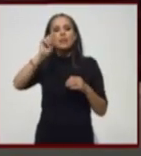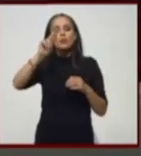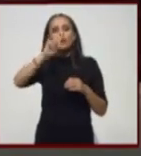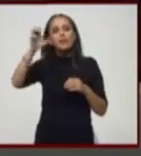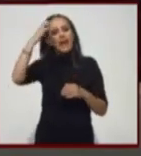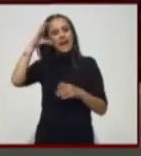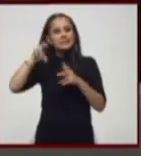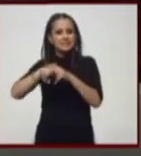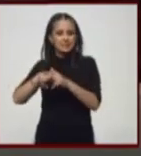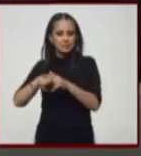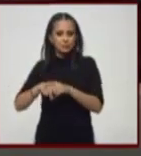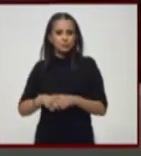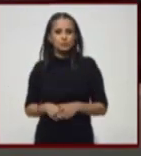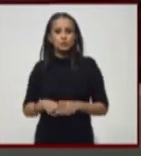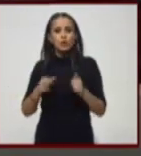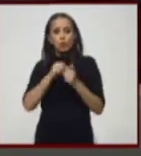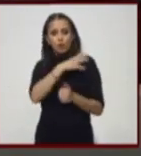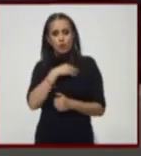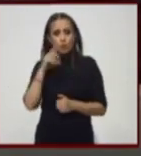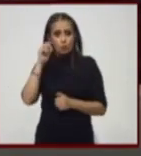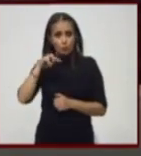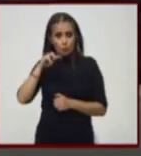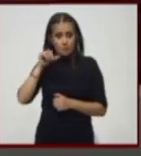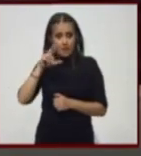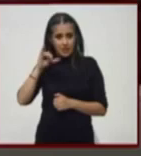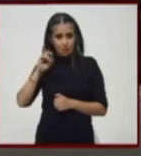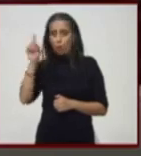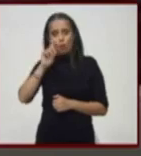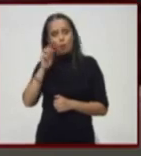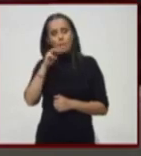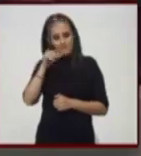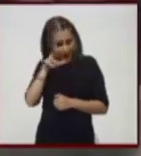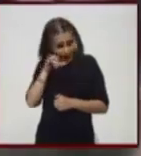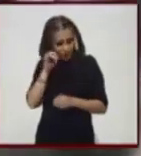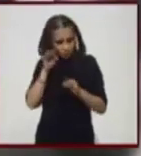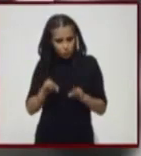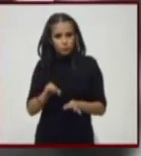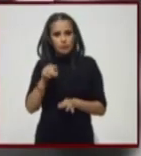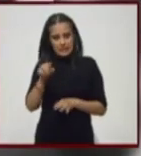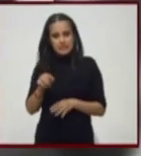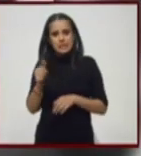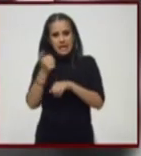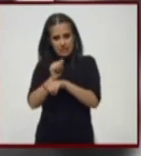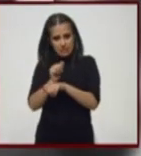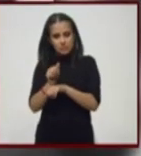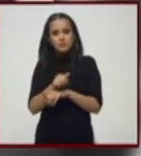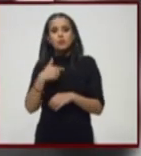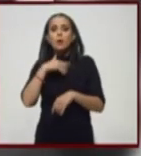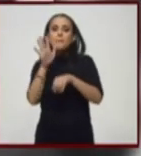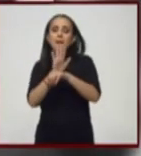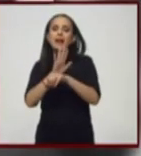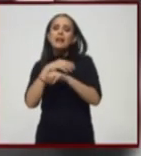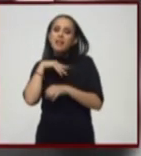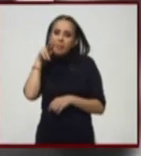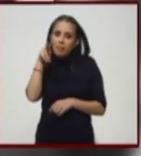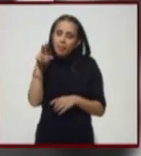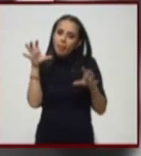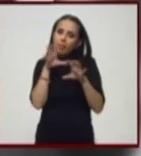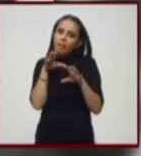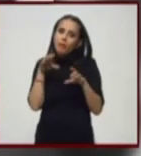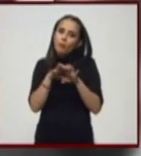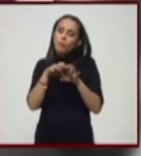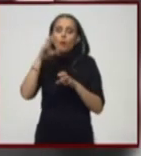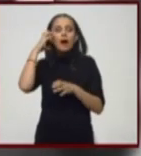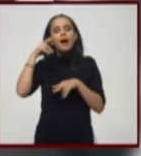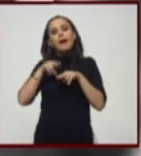y con el hijo de don mario no hagan que la producción martín bombardeo y era muy divertido porque toda la película me la pasaba yo catatónico en